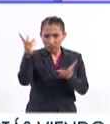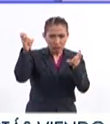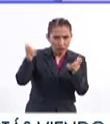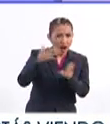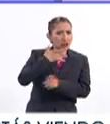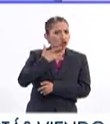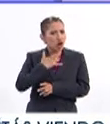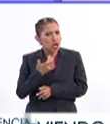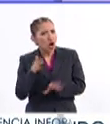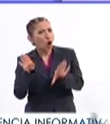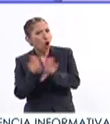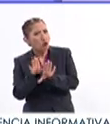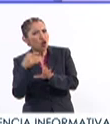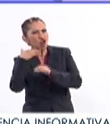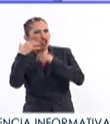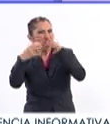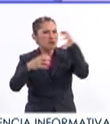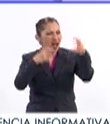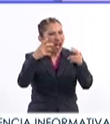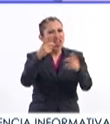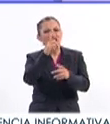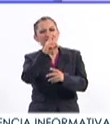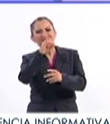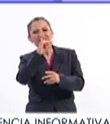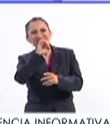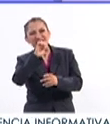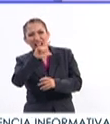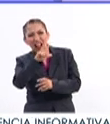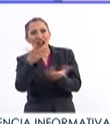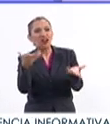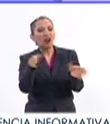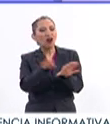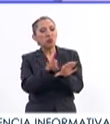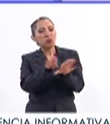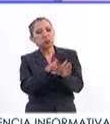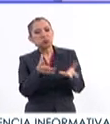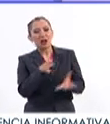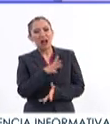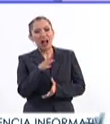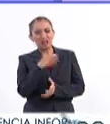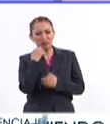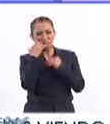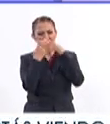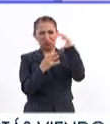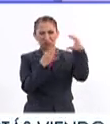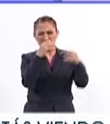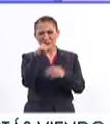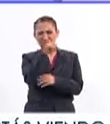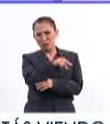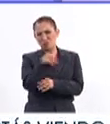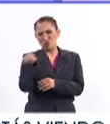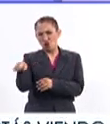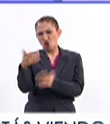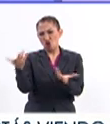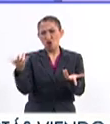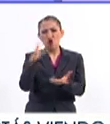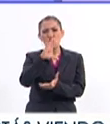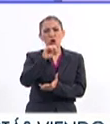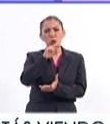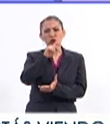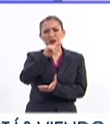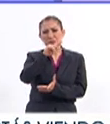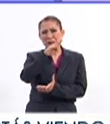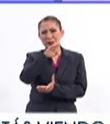las gasolinas? ¿Cómo contamina? ¿El tema del diésel? ¿Cómo andan contaminando estos